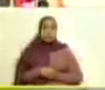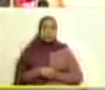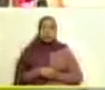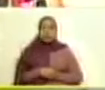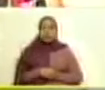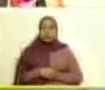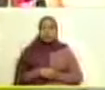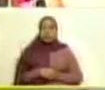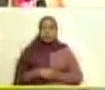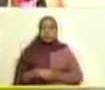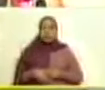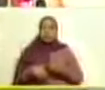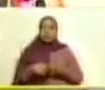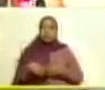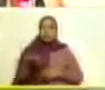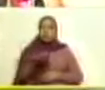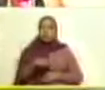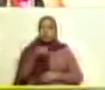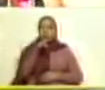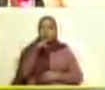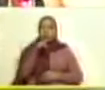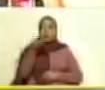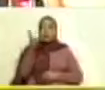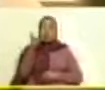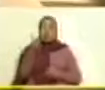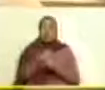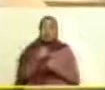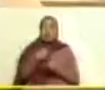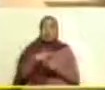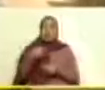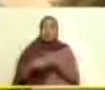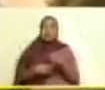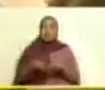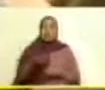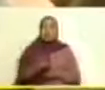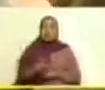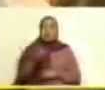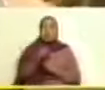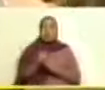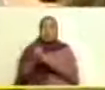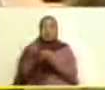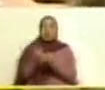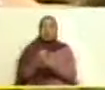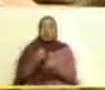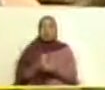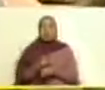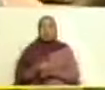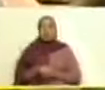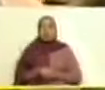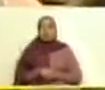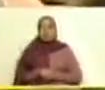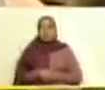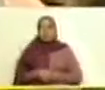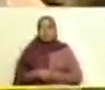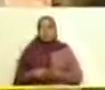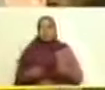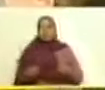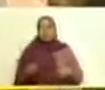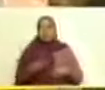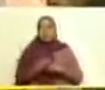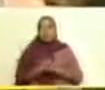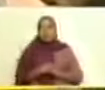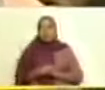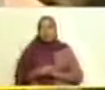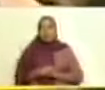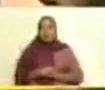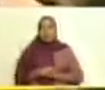vaya asumiendo el control, la dirección y el protagonismo del liderazgo de los voceros y voceras de los